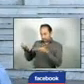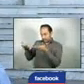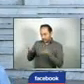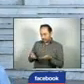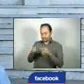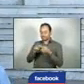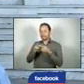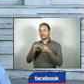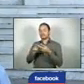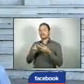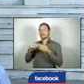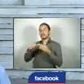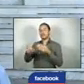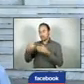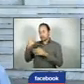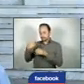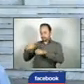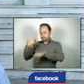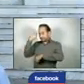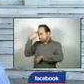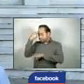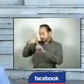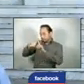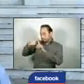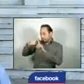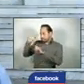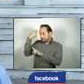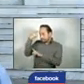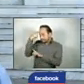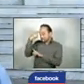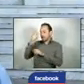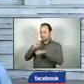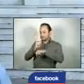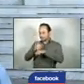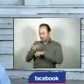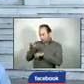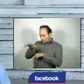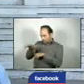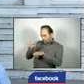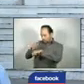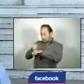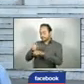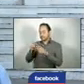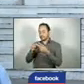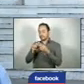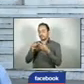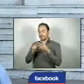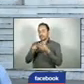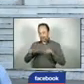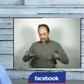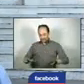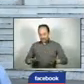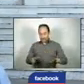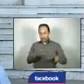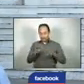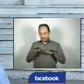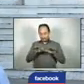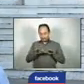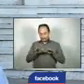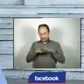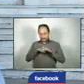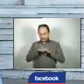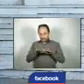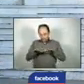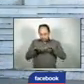después pasan a la toma de temperatura, ya está establecido, está la bandeja de pies para la purificación de